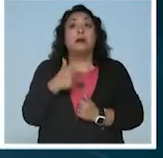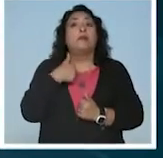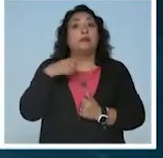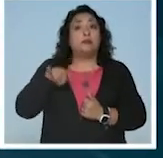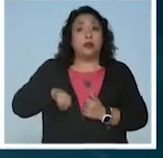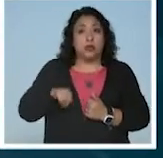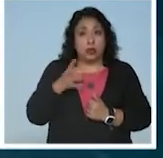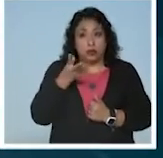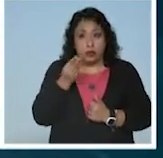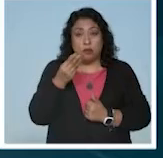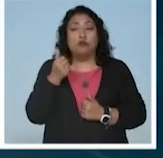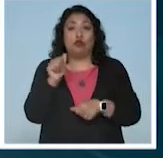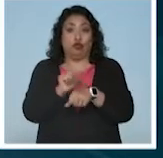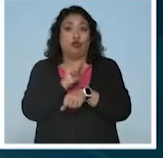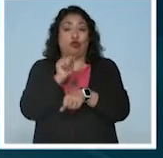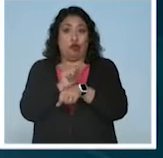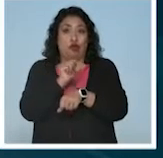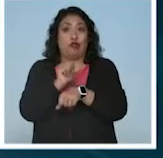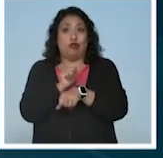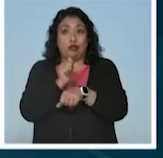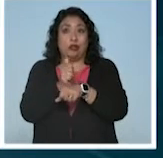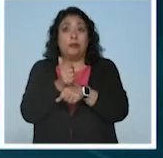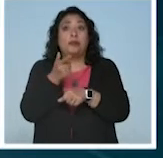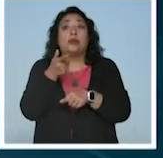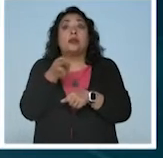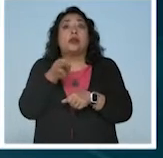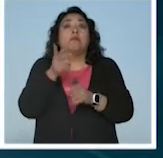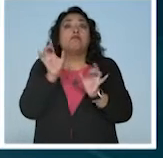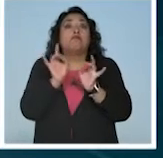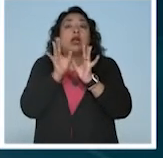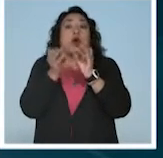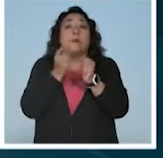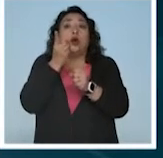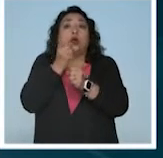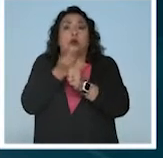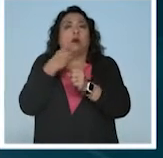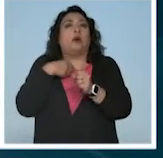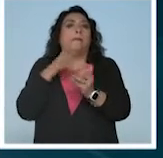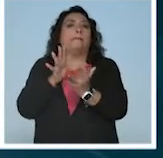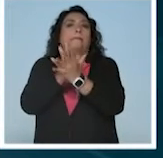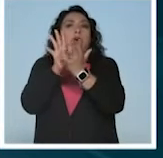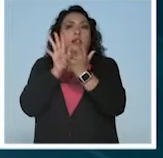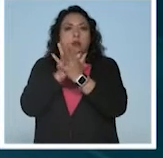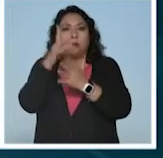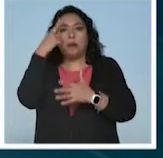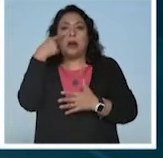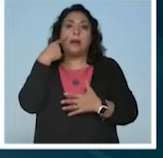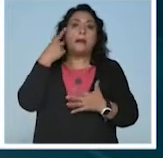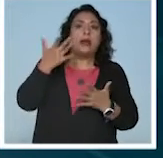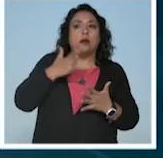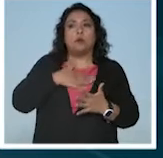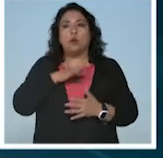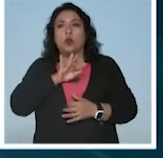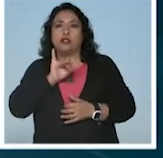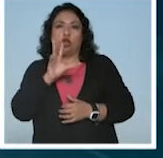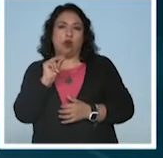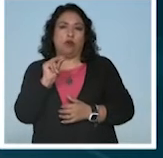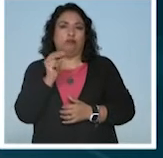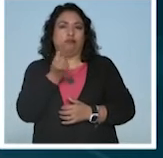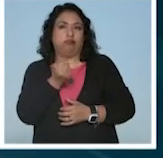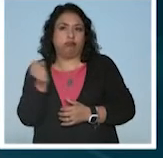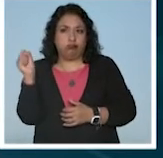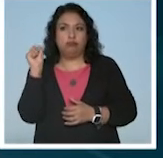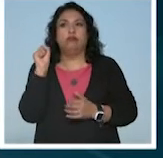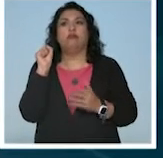interesa mucho el diseño automotriz y de pronto aparece esta oportunidad y bueno entre gente para medirme y ver qué tan bueno era sí